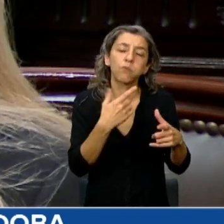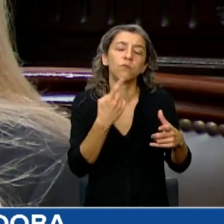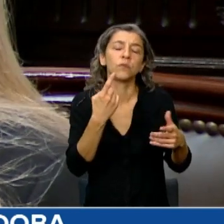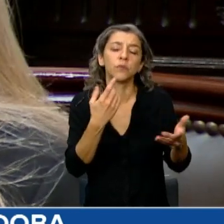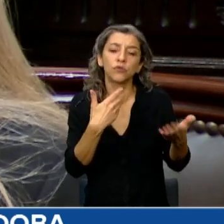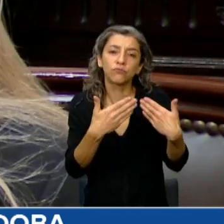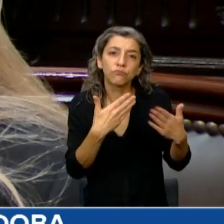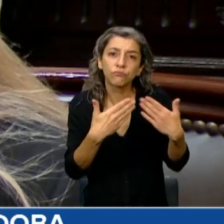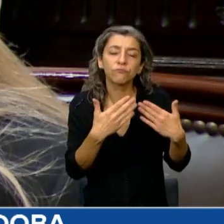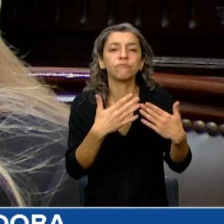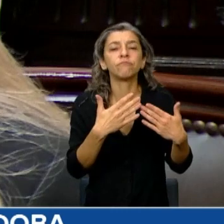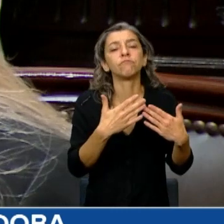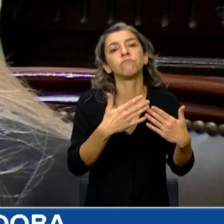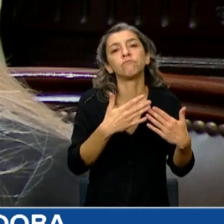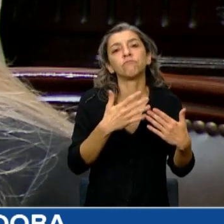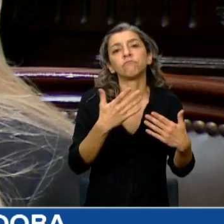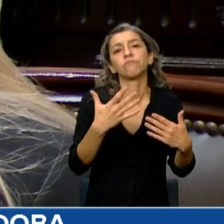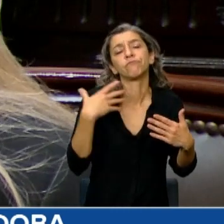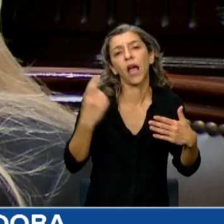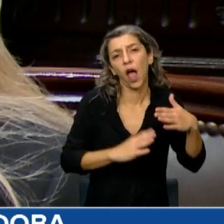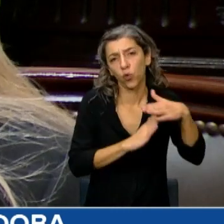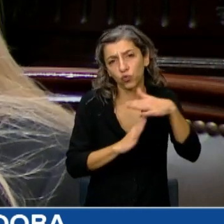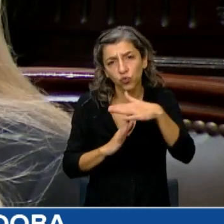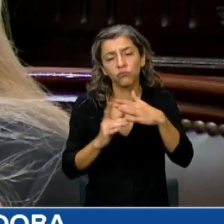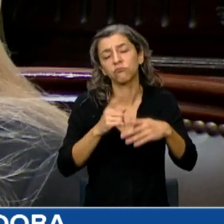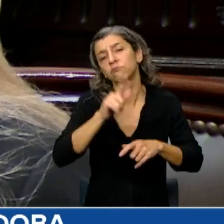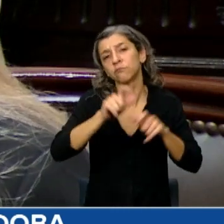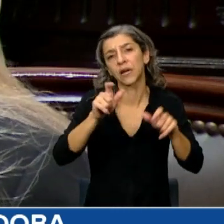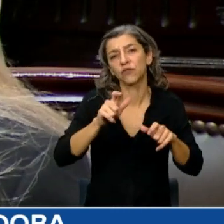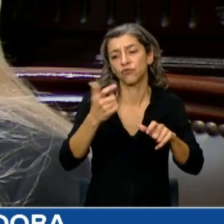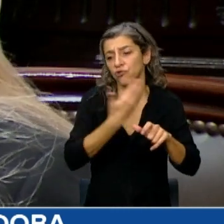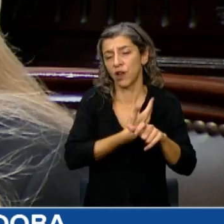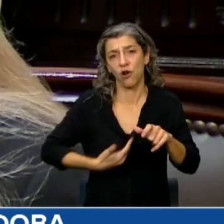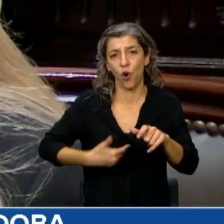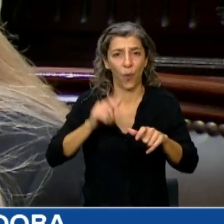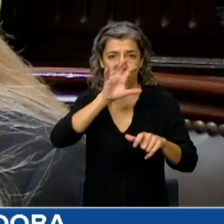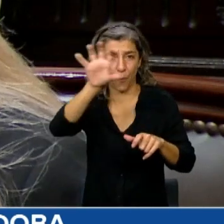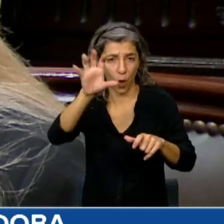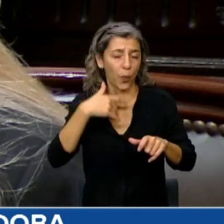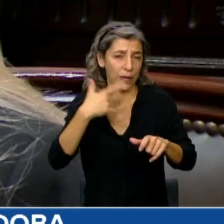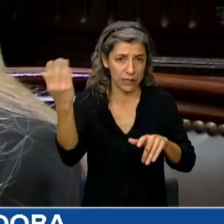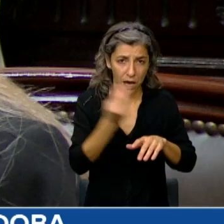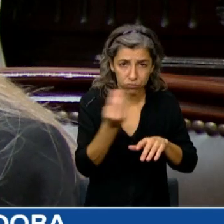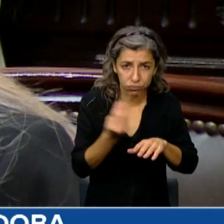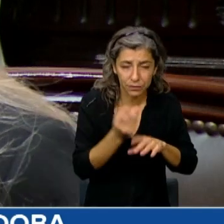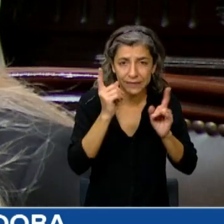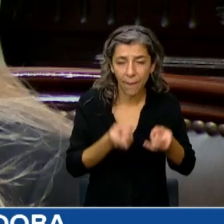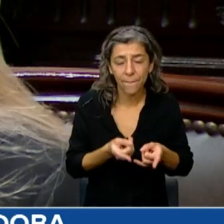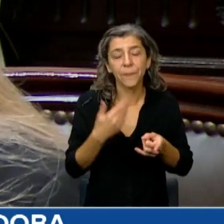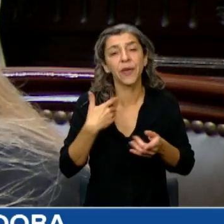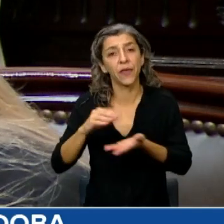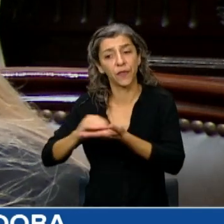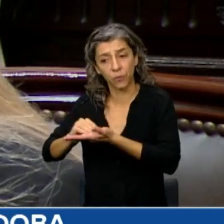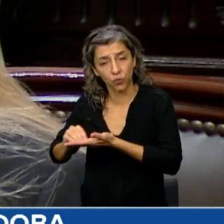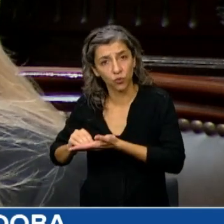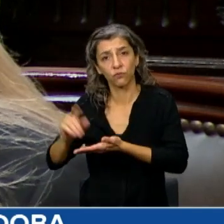reunión con autoridades de esta entidad, con miembros del gobierno provincial de Córdoba,